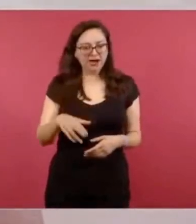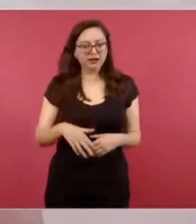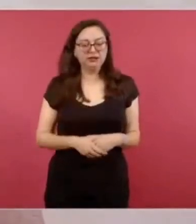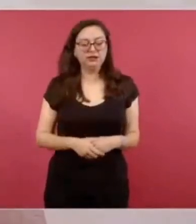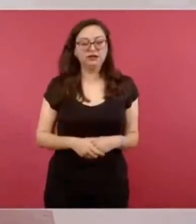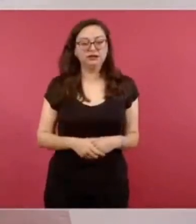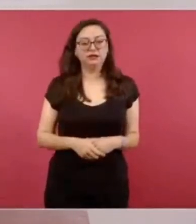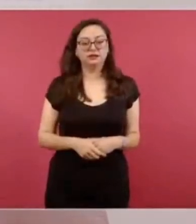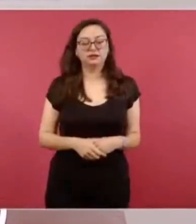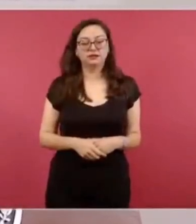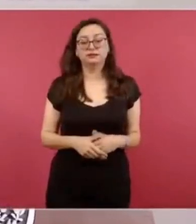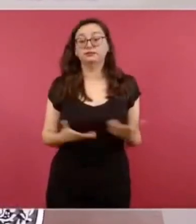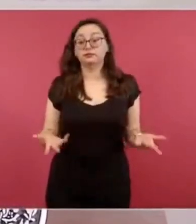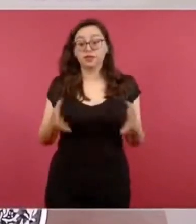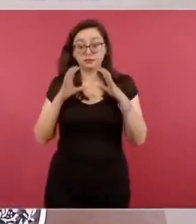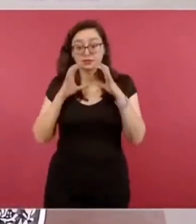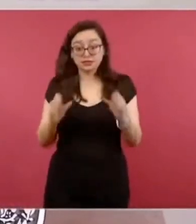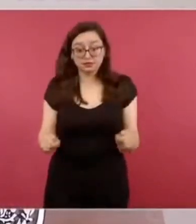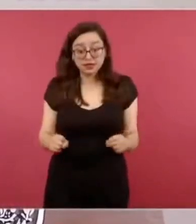archiduque Maximiliano?